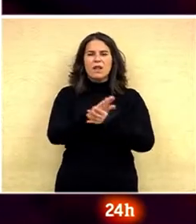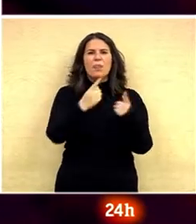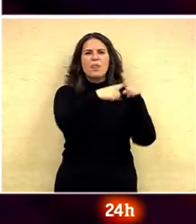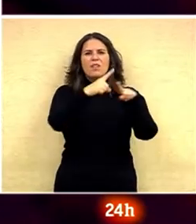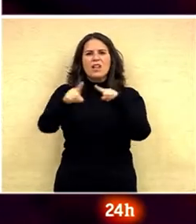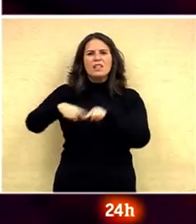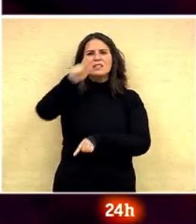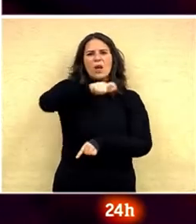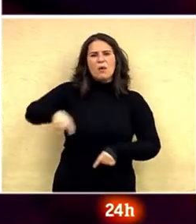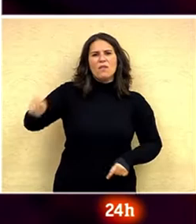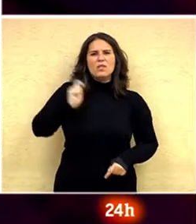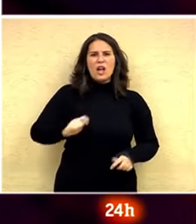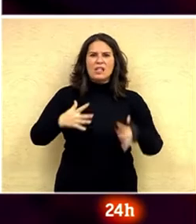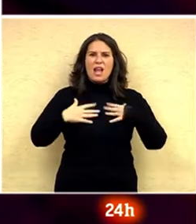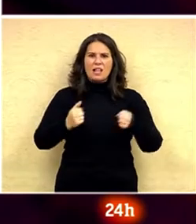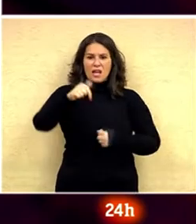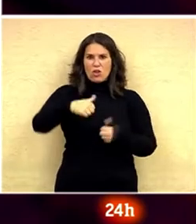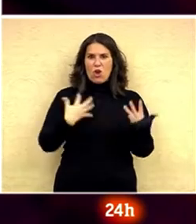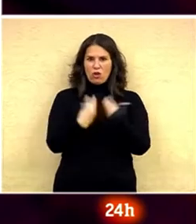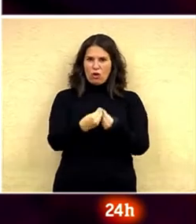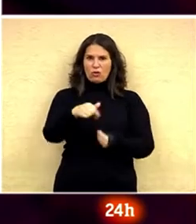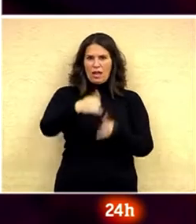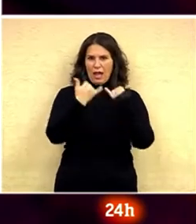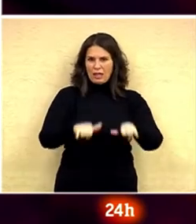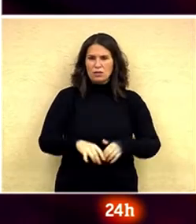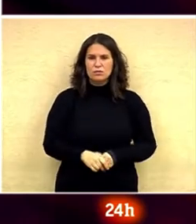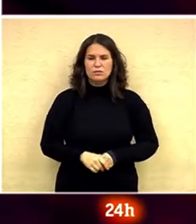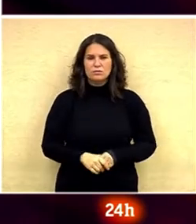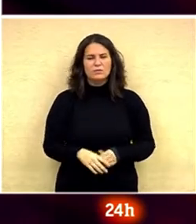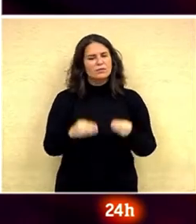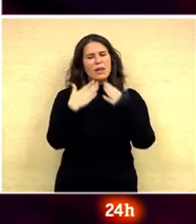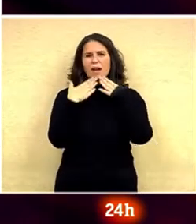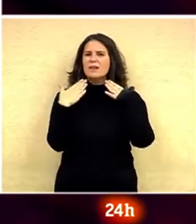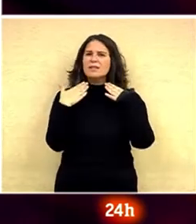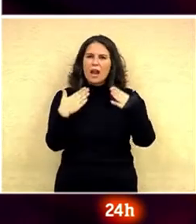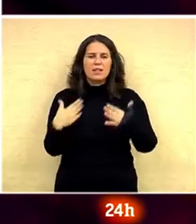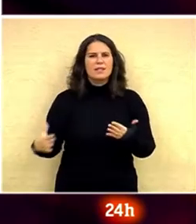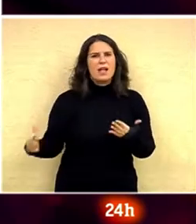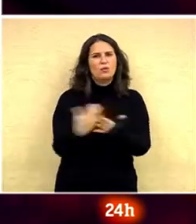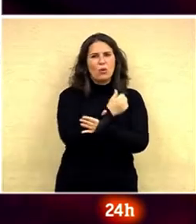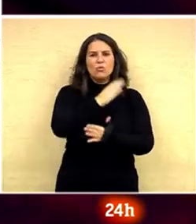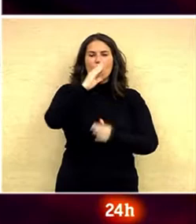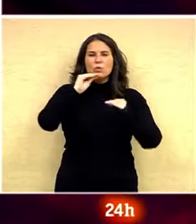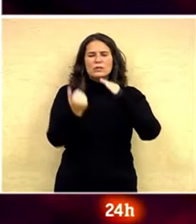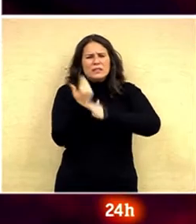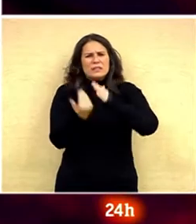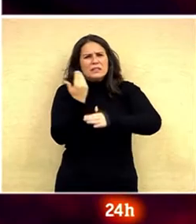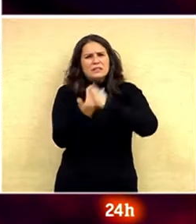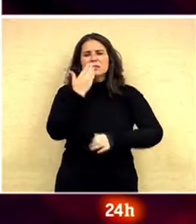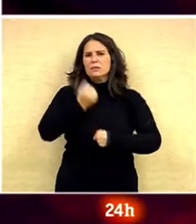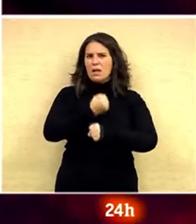distintos profesionales sanitarios que hoy nos acompañáis. Gracias a todos por tantos días de